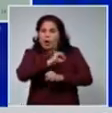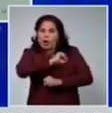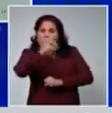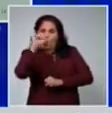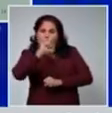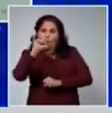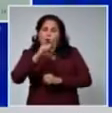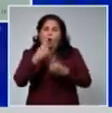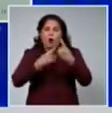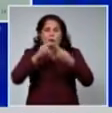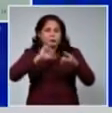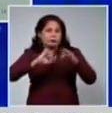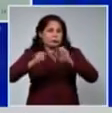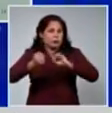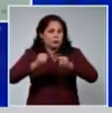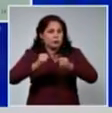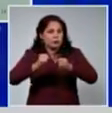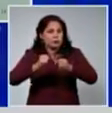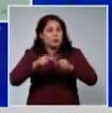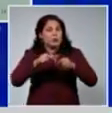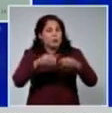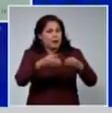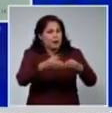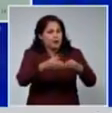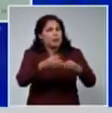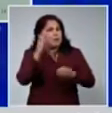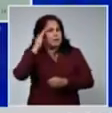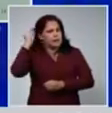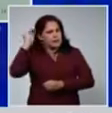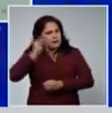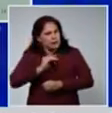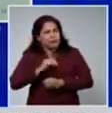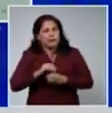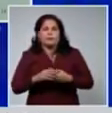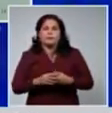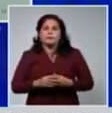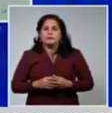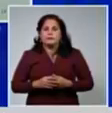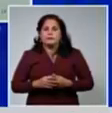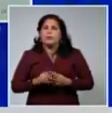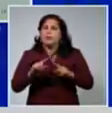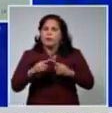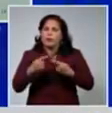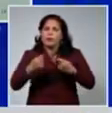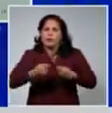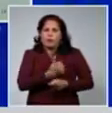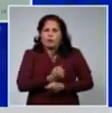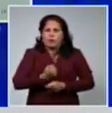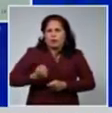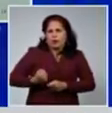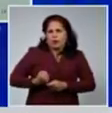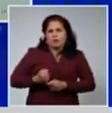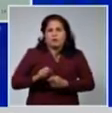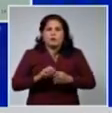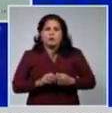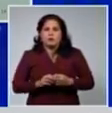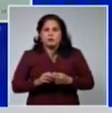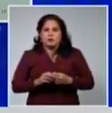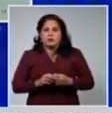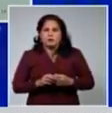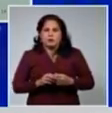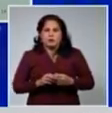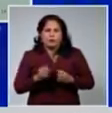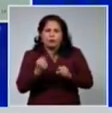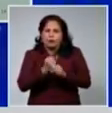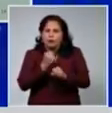tiempo el control no tenemos dudas de terminar duras pero tienen que hacer lo están haciendo con tragantes